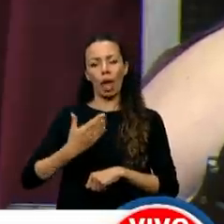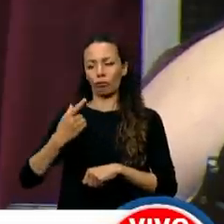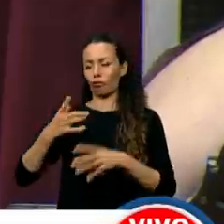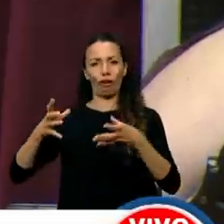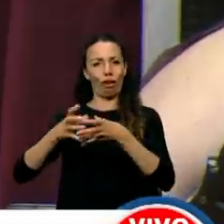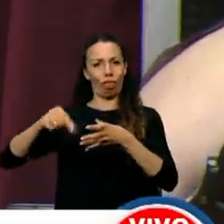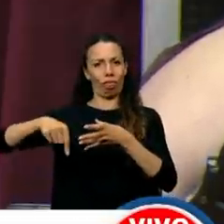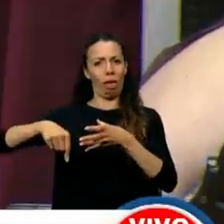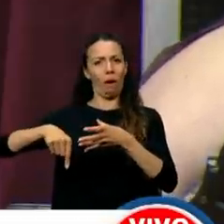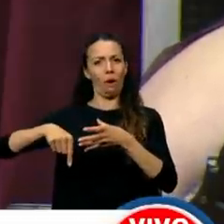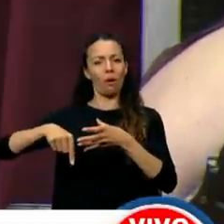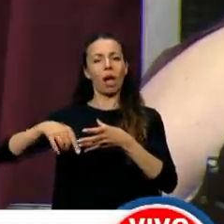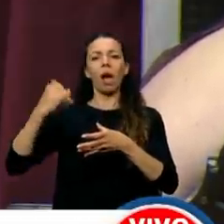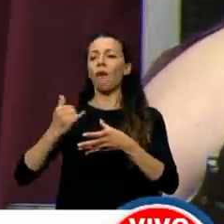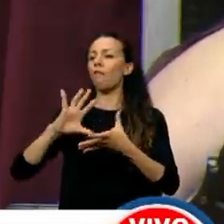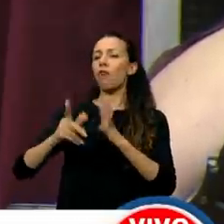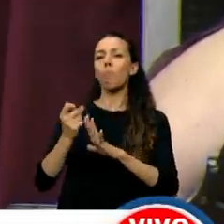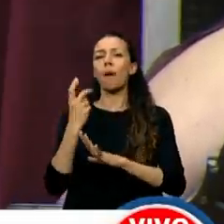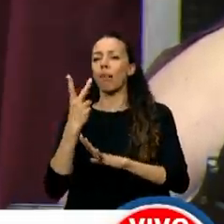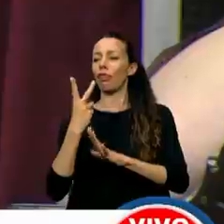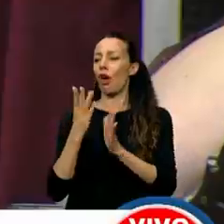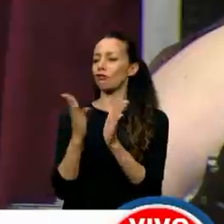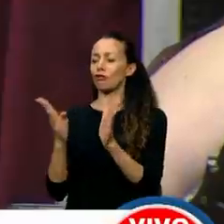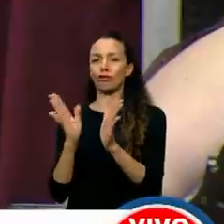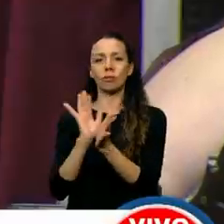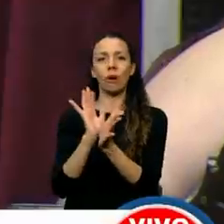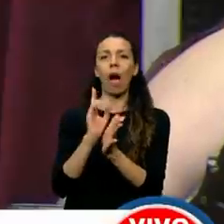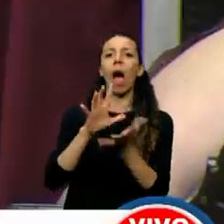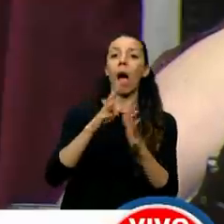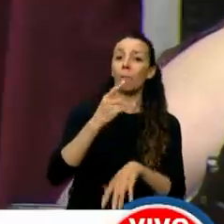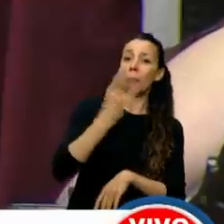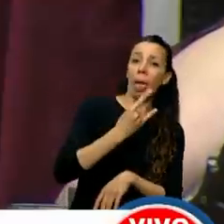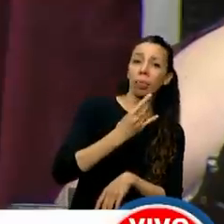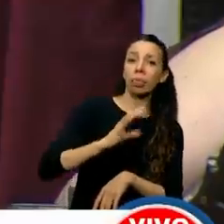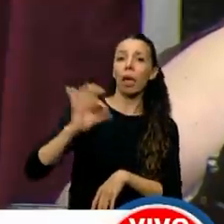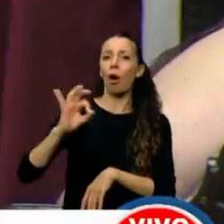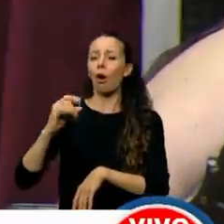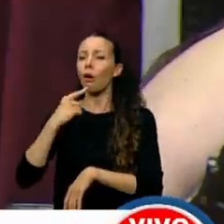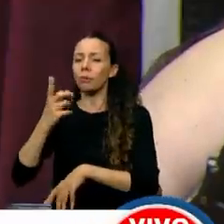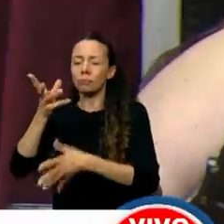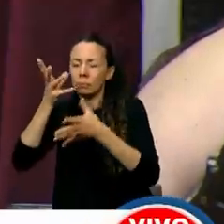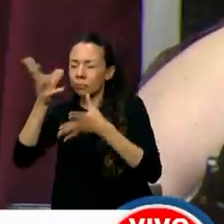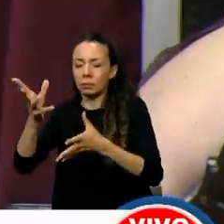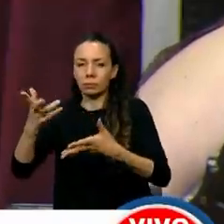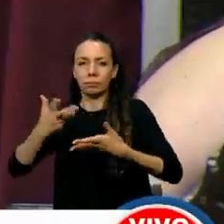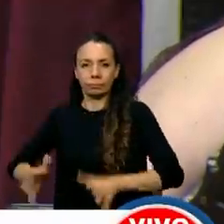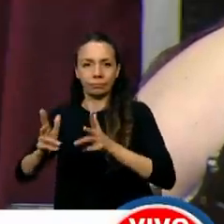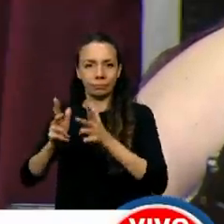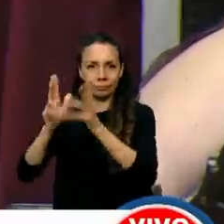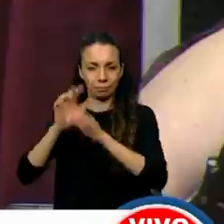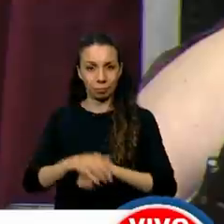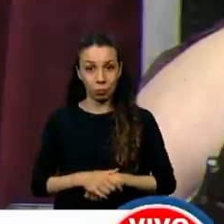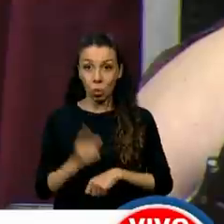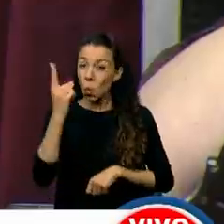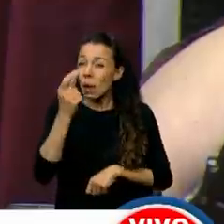o miente o comete sincericidios un ejemplo claro de sincericidio fue cuando el presidente